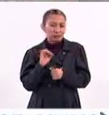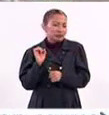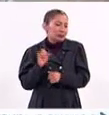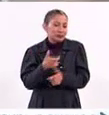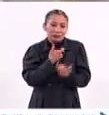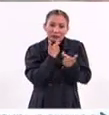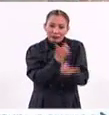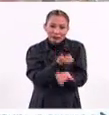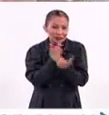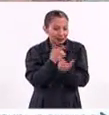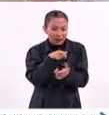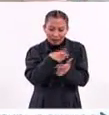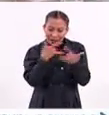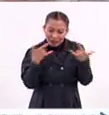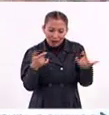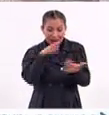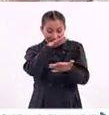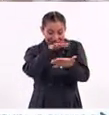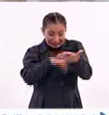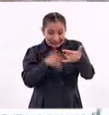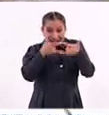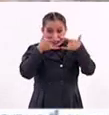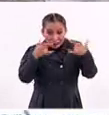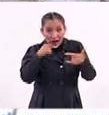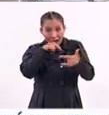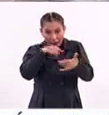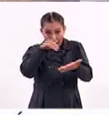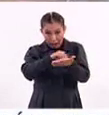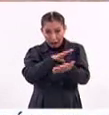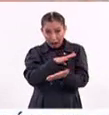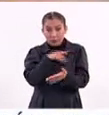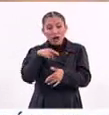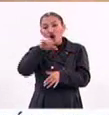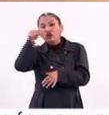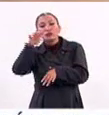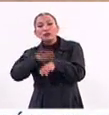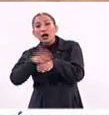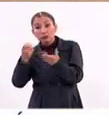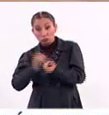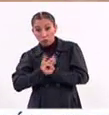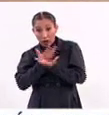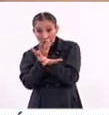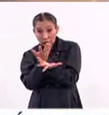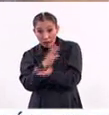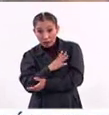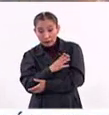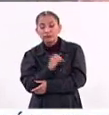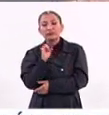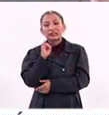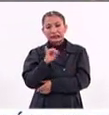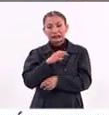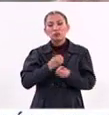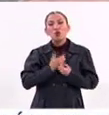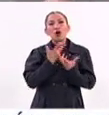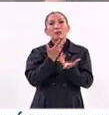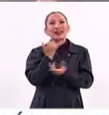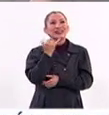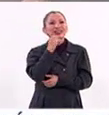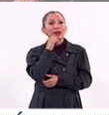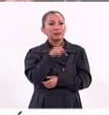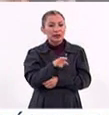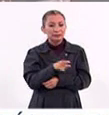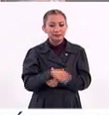te mueres de la risa. Ese texto, esa historia está contenida ahí, pero ¿qué más tienes? Son poemas. Bueno, son poemas y